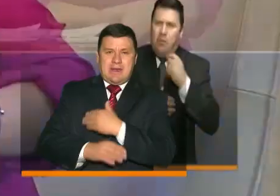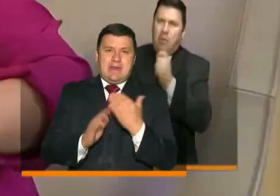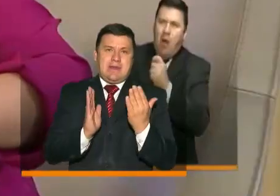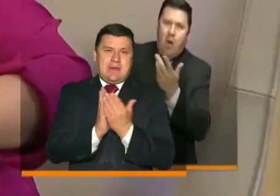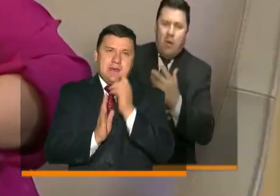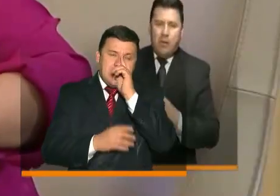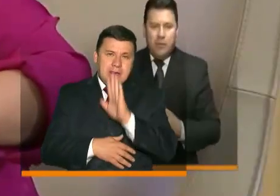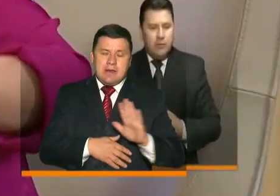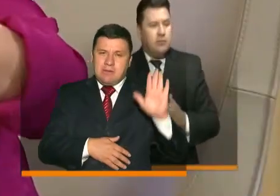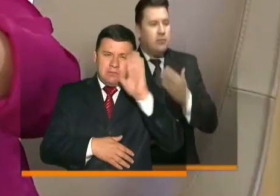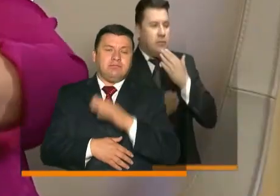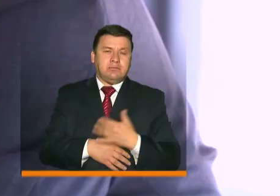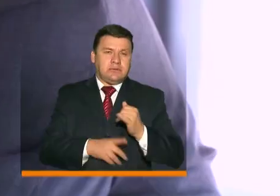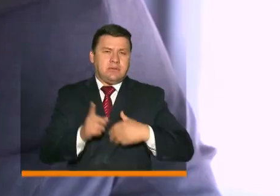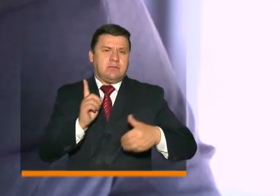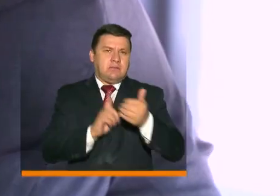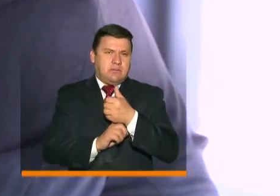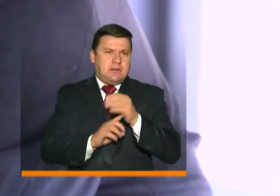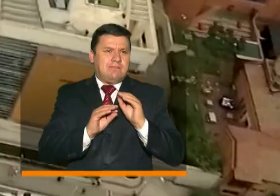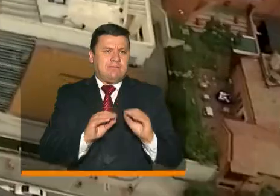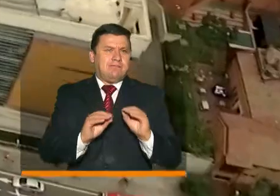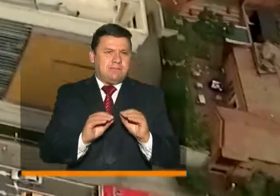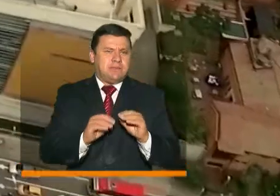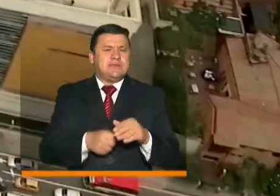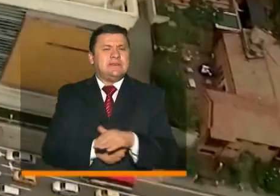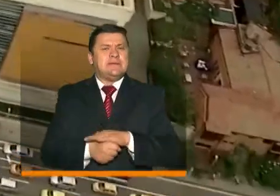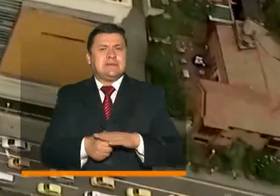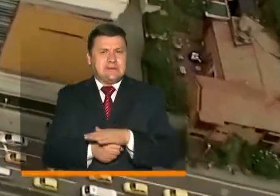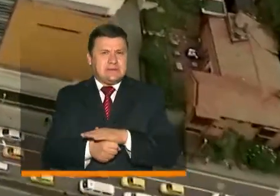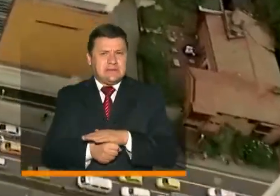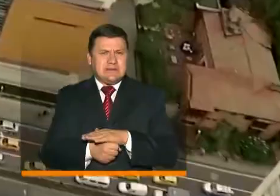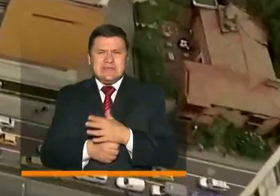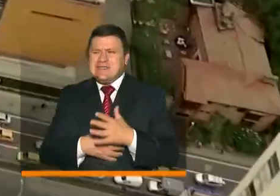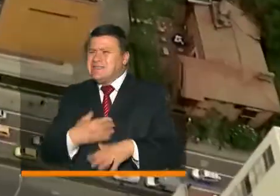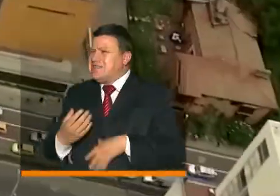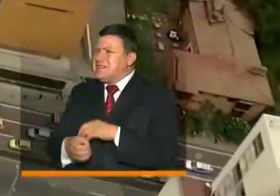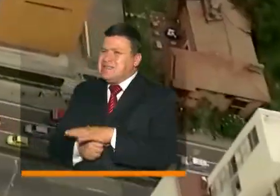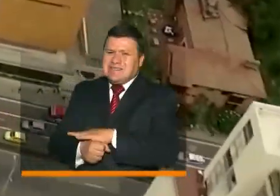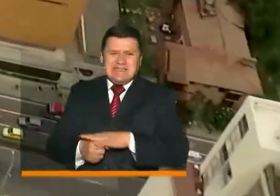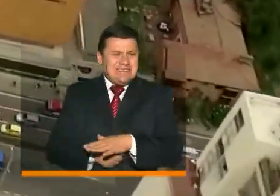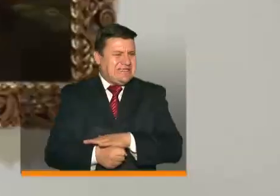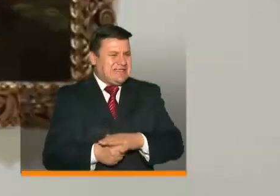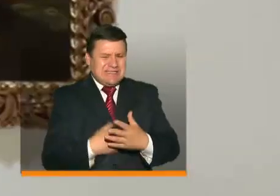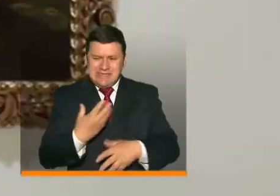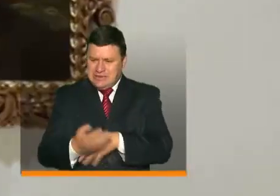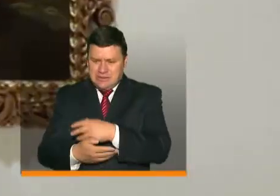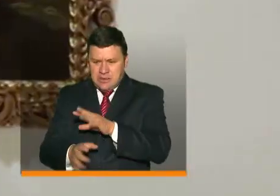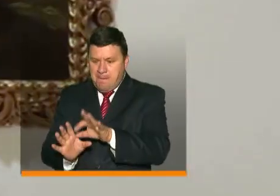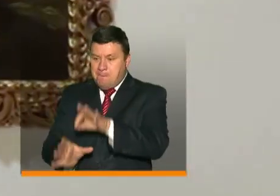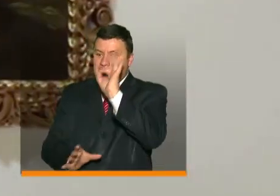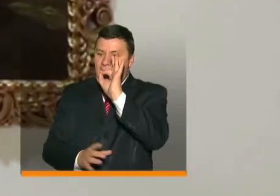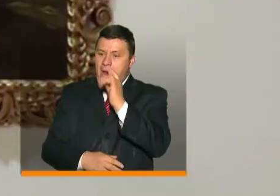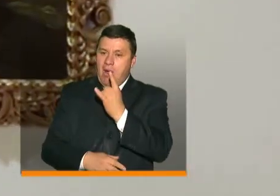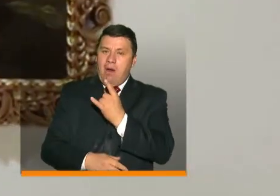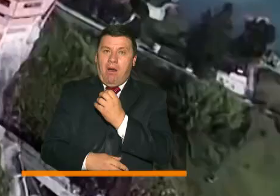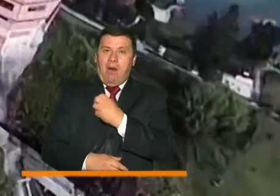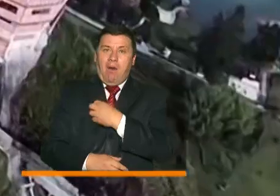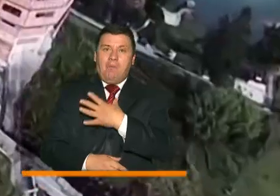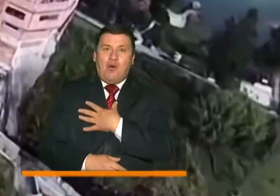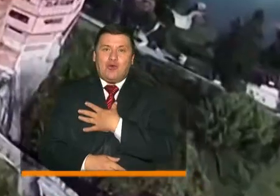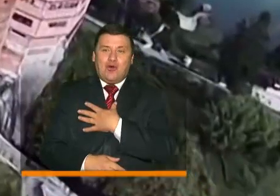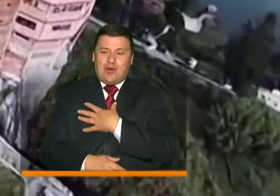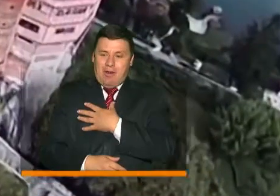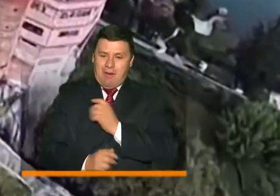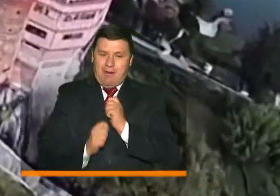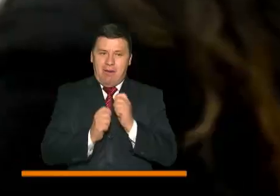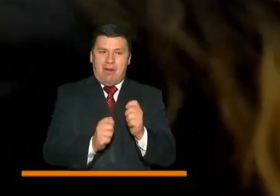Educación Nacional ha logrado convertir una situación de coyuntura en una oportunidad privilegiada para hacer del